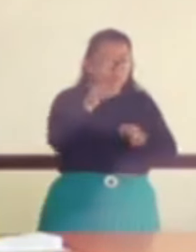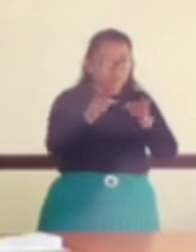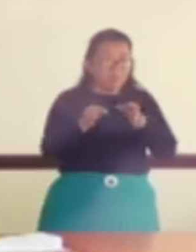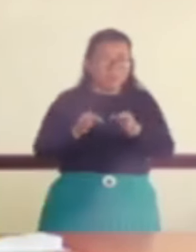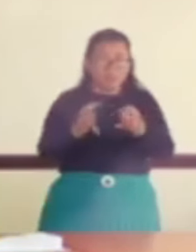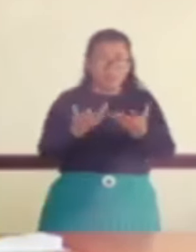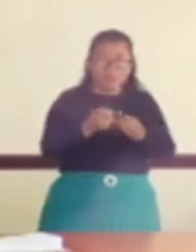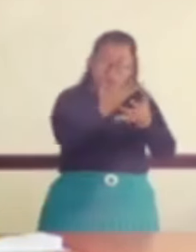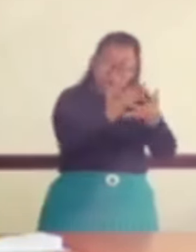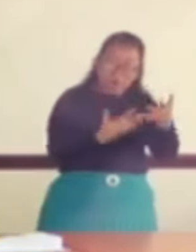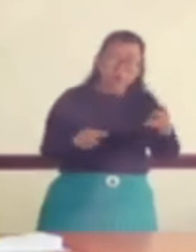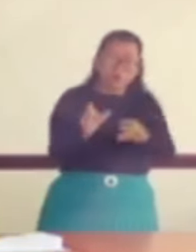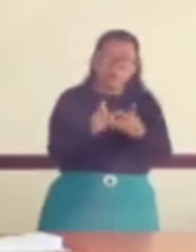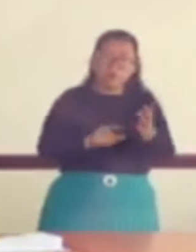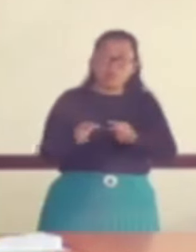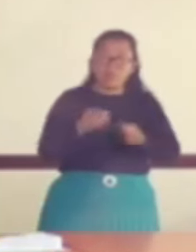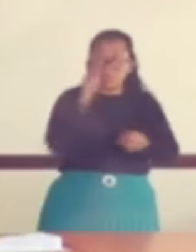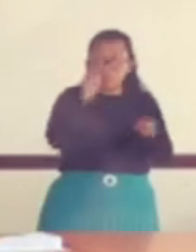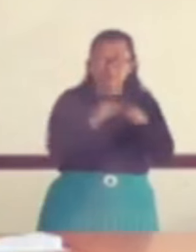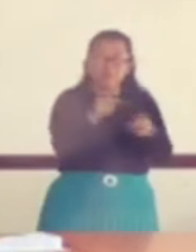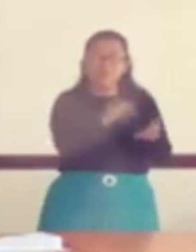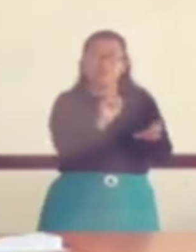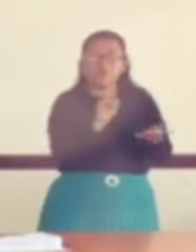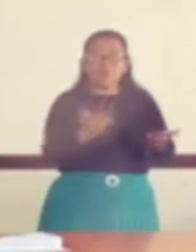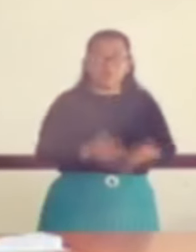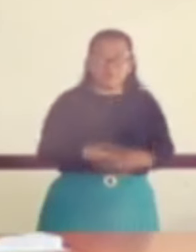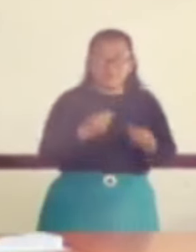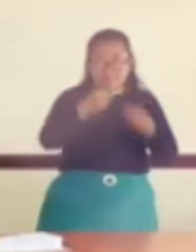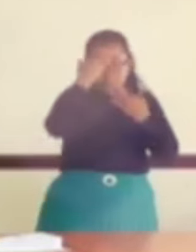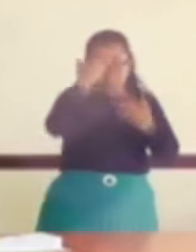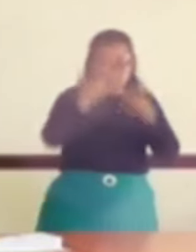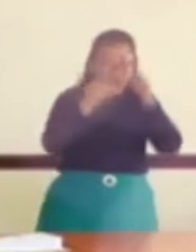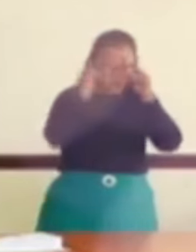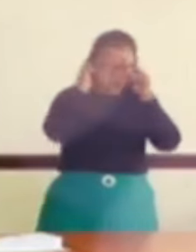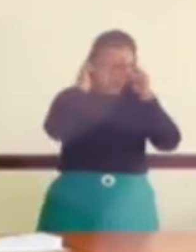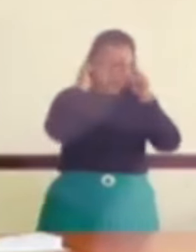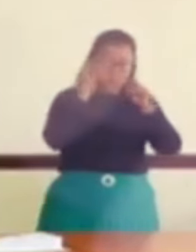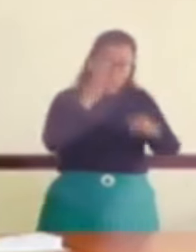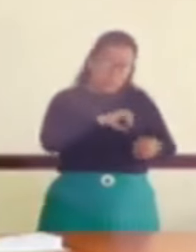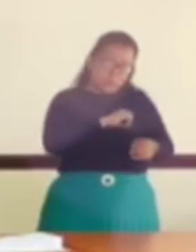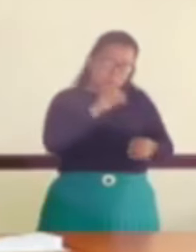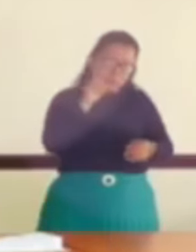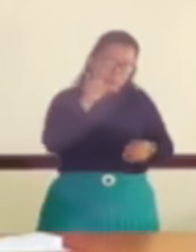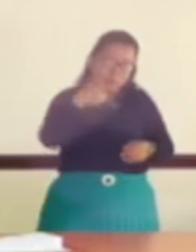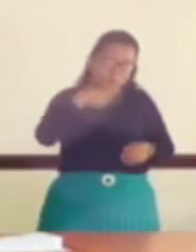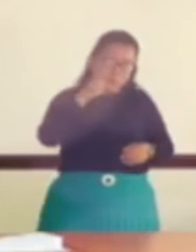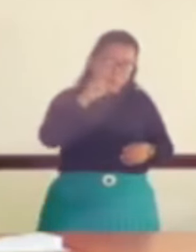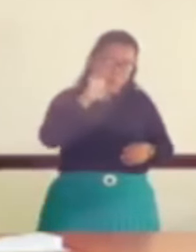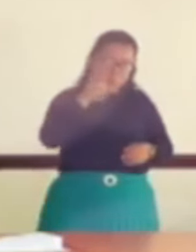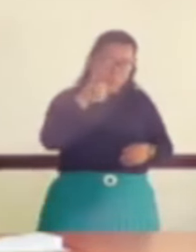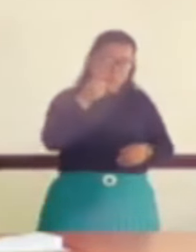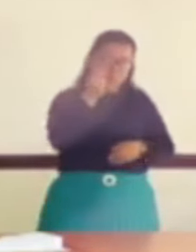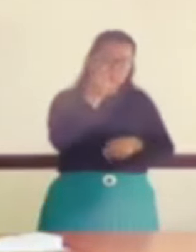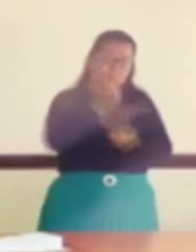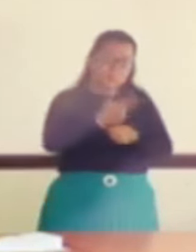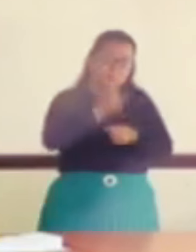y al sector al cual pertenecen, ¿verdad? Muchísimas gracias. La compañera Andrea Domínguez de Guatevisión, que